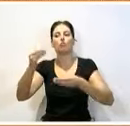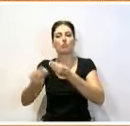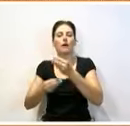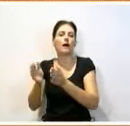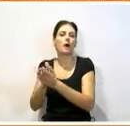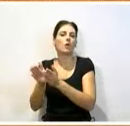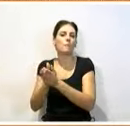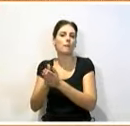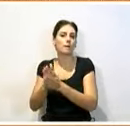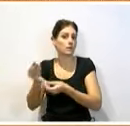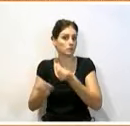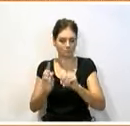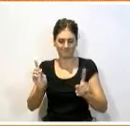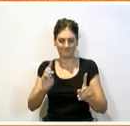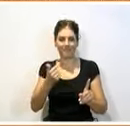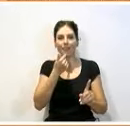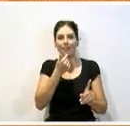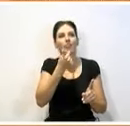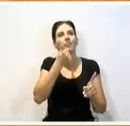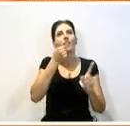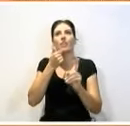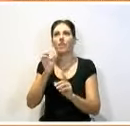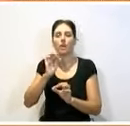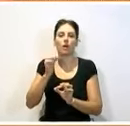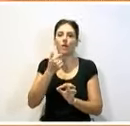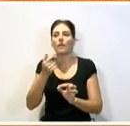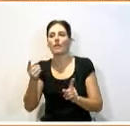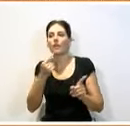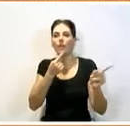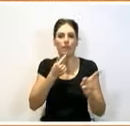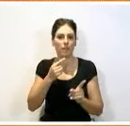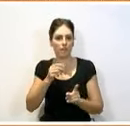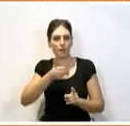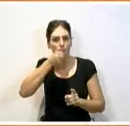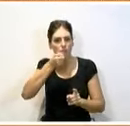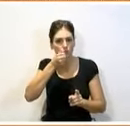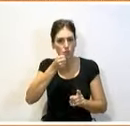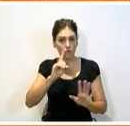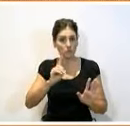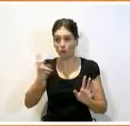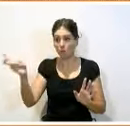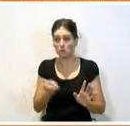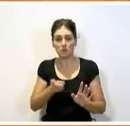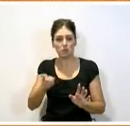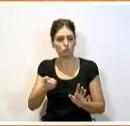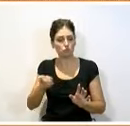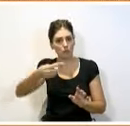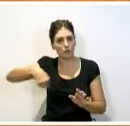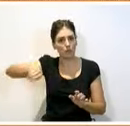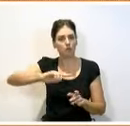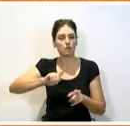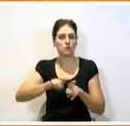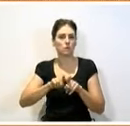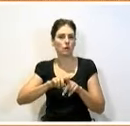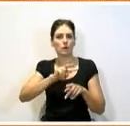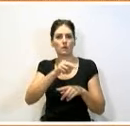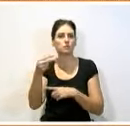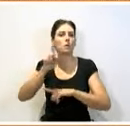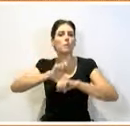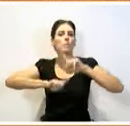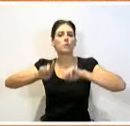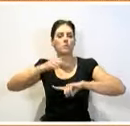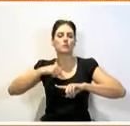gobierno en decir lo que hizo o dejó de hacer el Partido Socialista. Ustedes venían aquí a resolver los problemas y yo